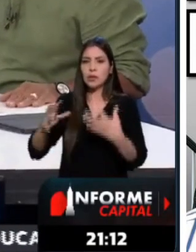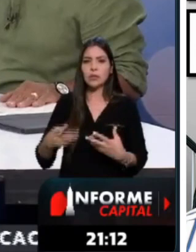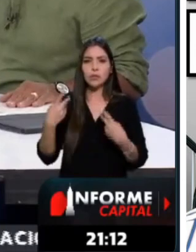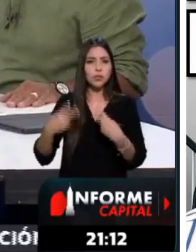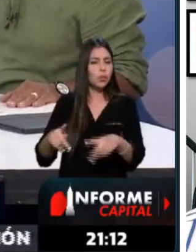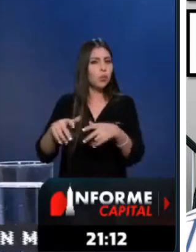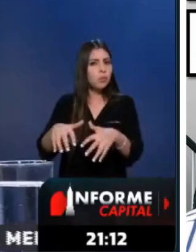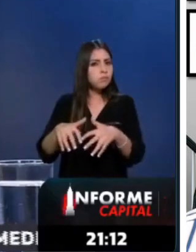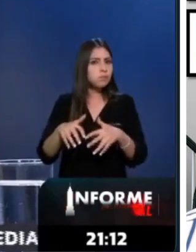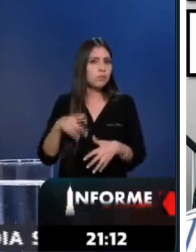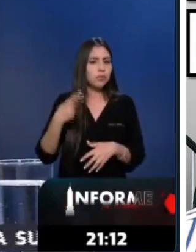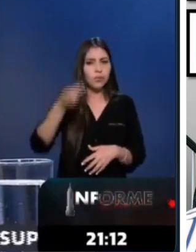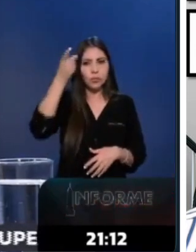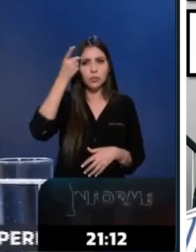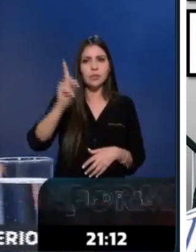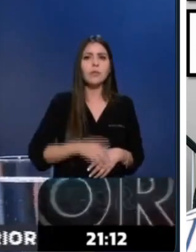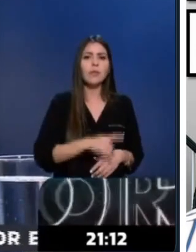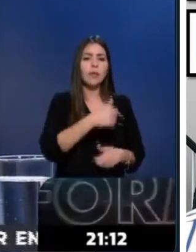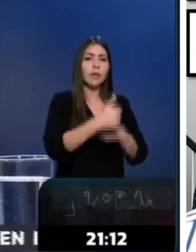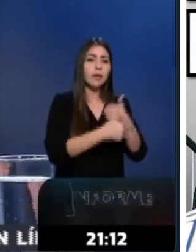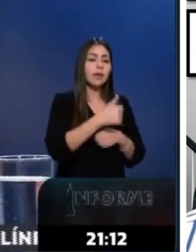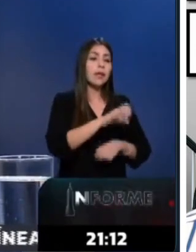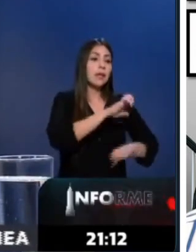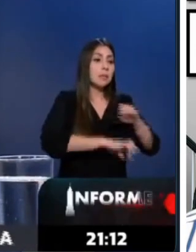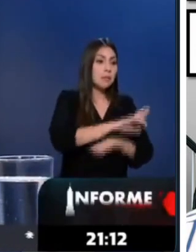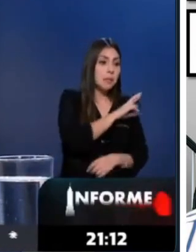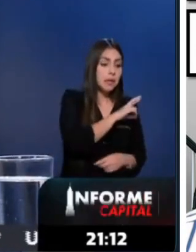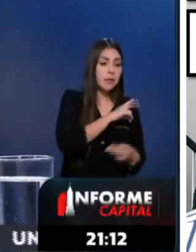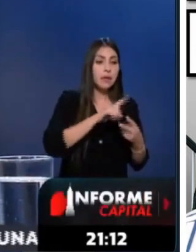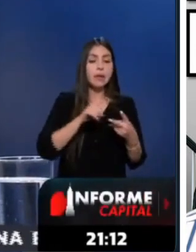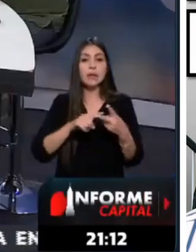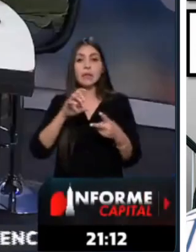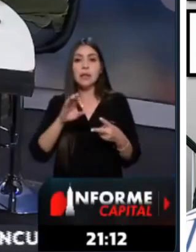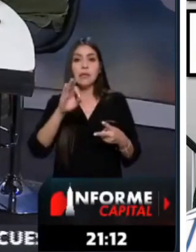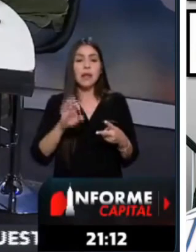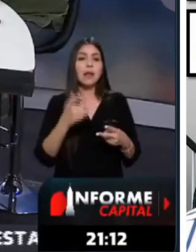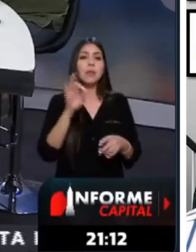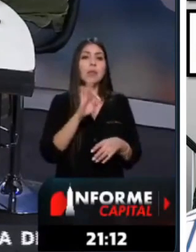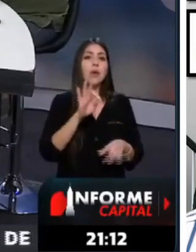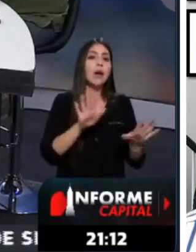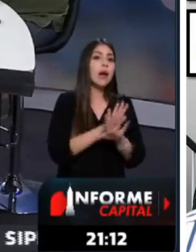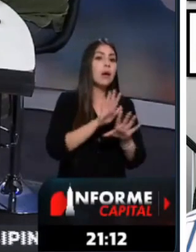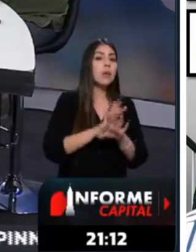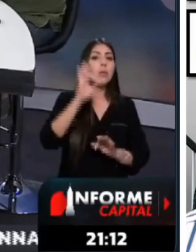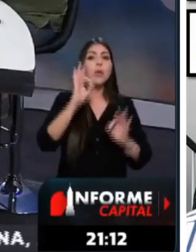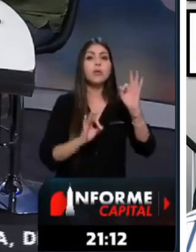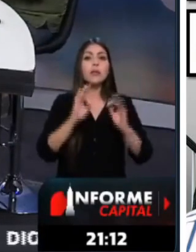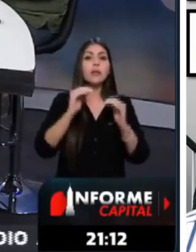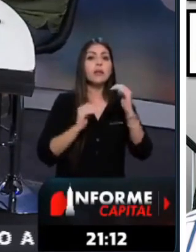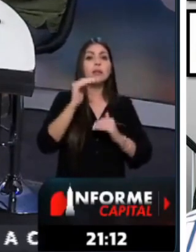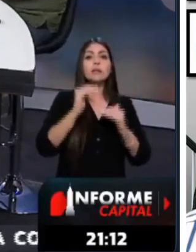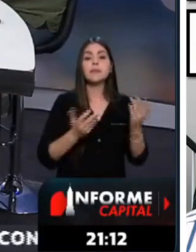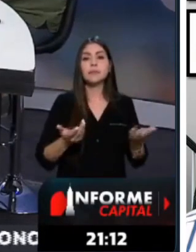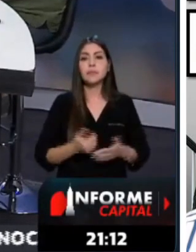empresas privadas y la Comisión Federal de Electricidad, si quieren ahí modificar el porcentaje. Mira, a ver,